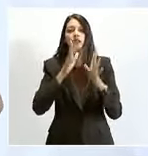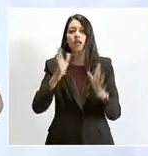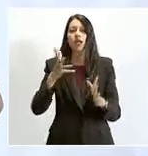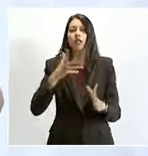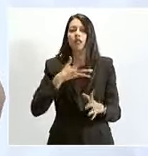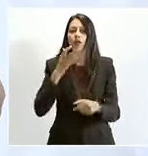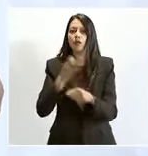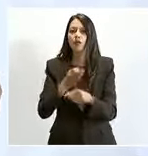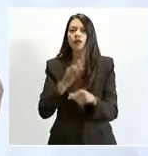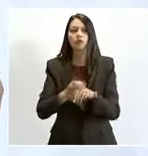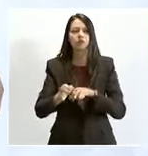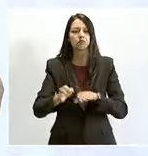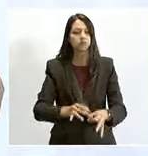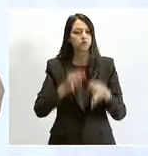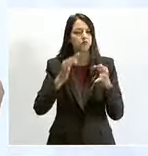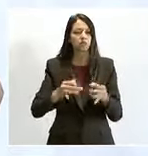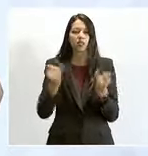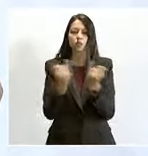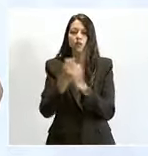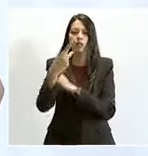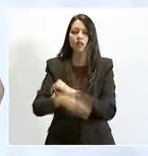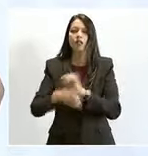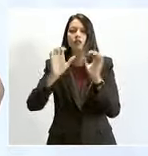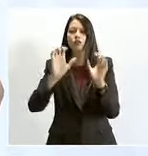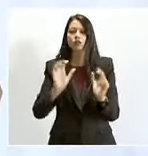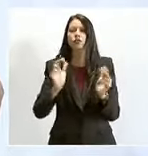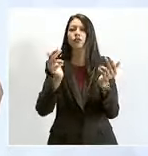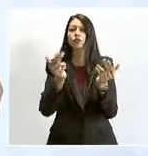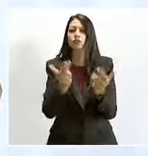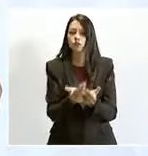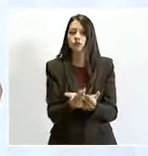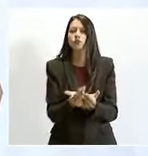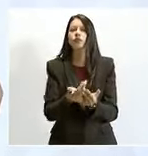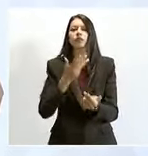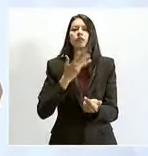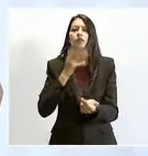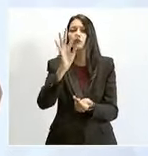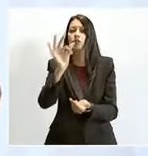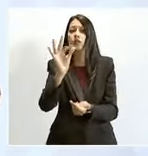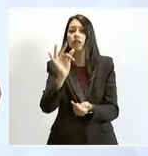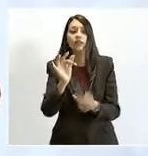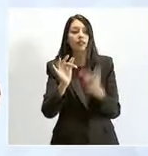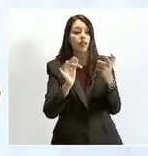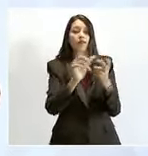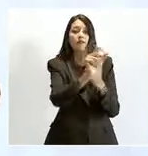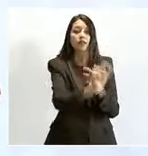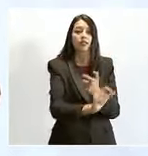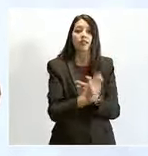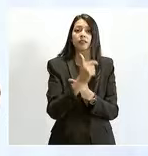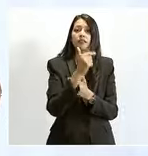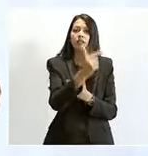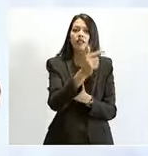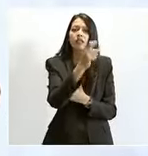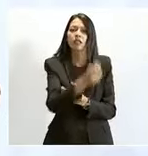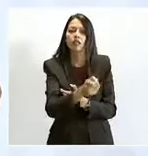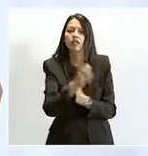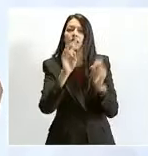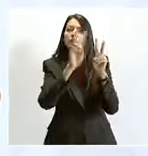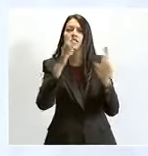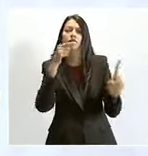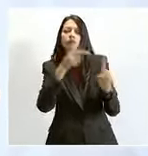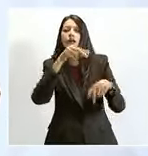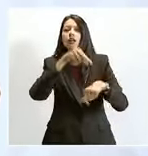como esta de chilchota que son 40 de esas 27 son escuelas de Medicina Así que